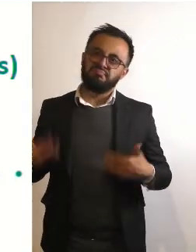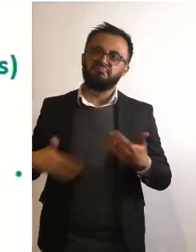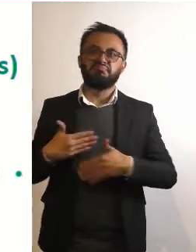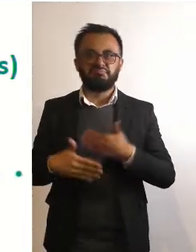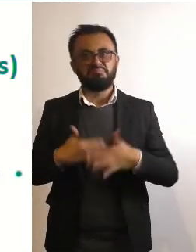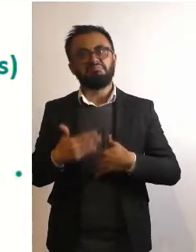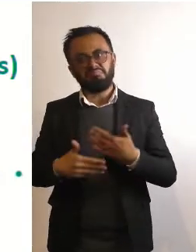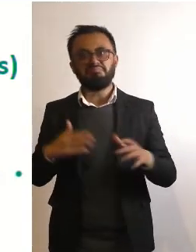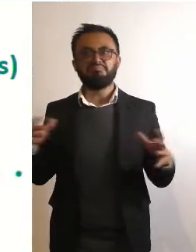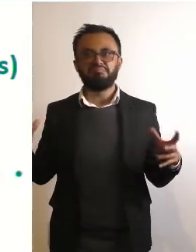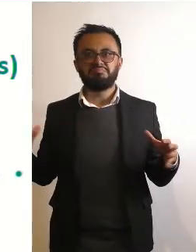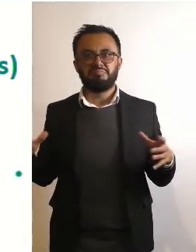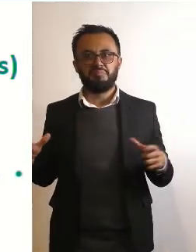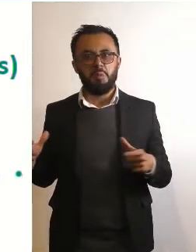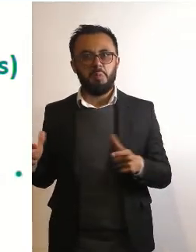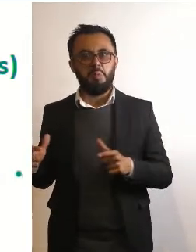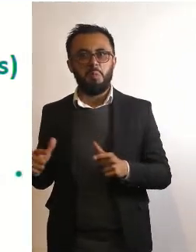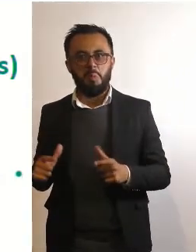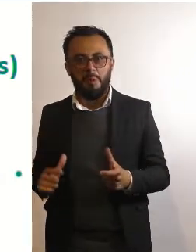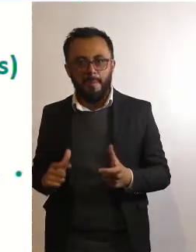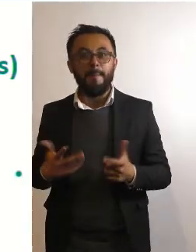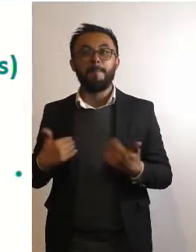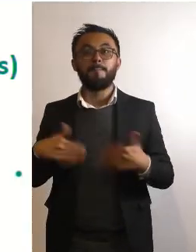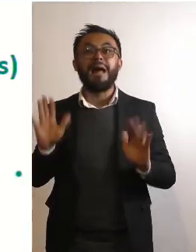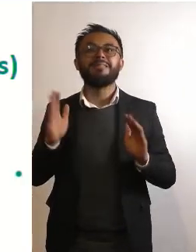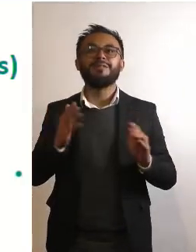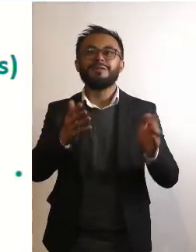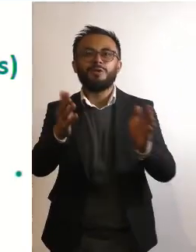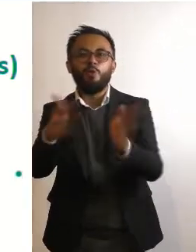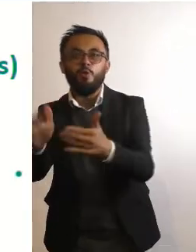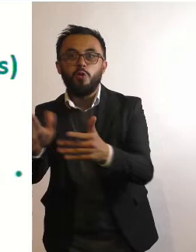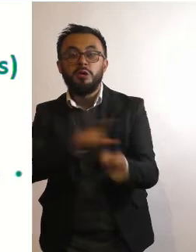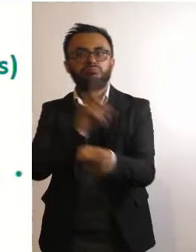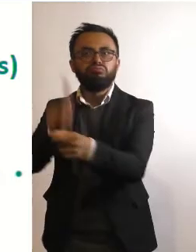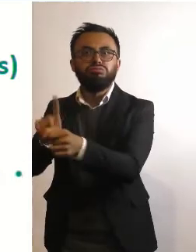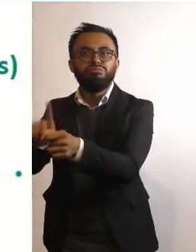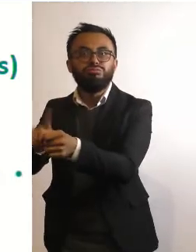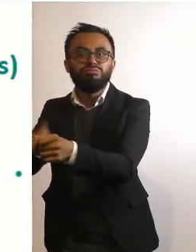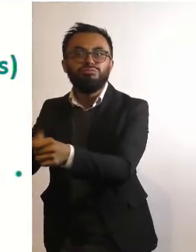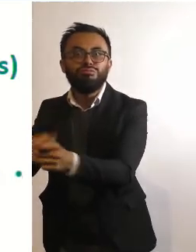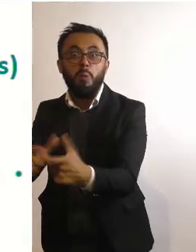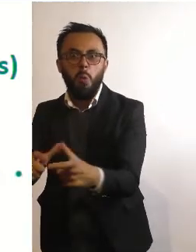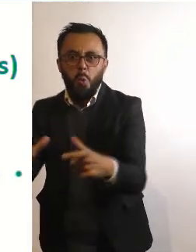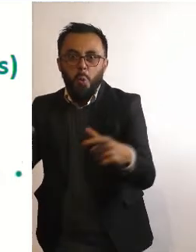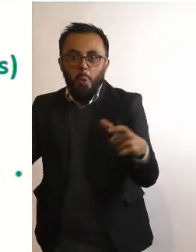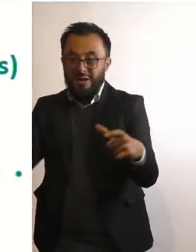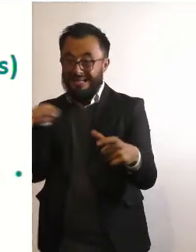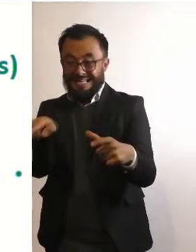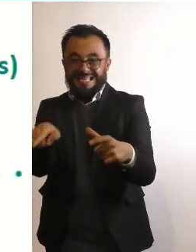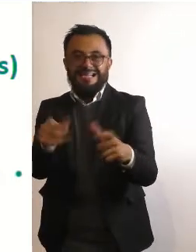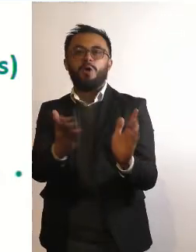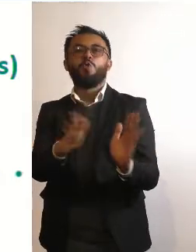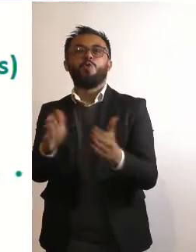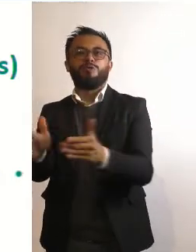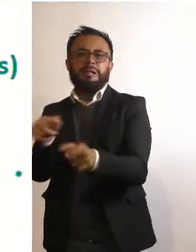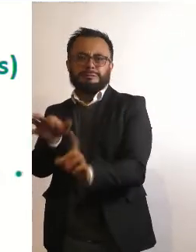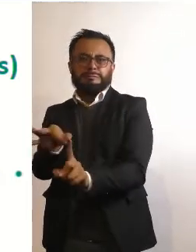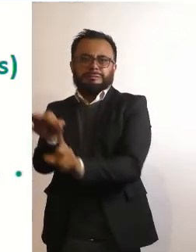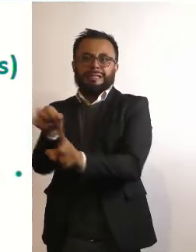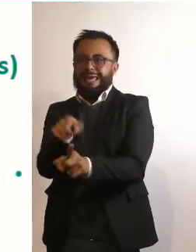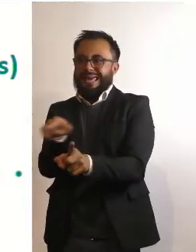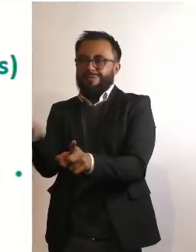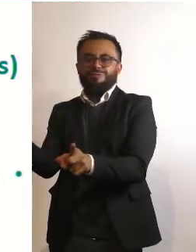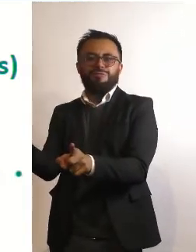ha venido concentrando en algunos cursos particulares, porque los muchachos de este programa